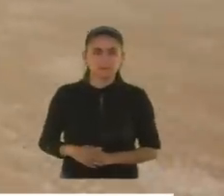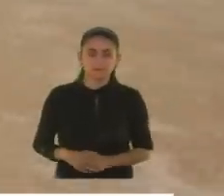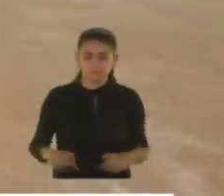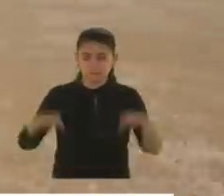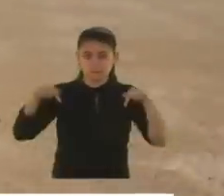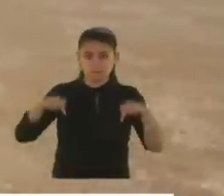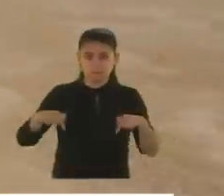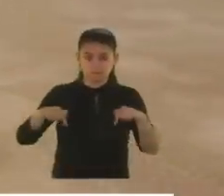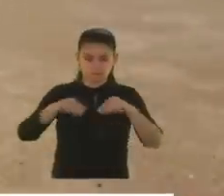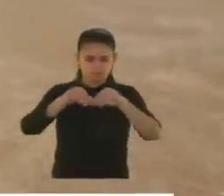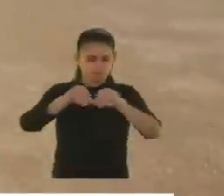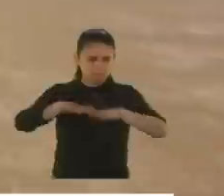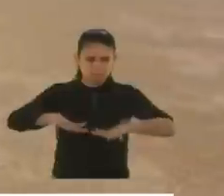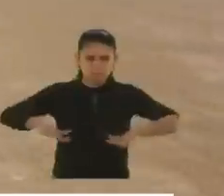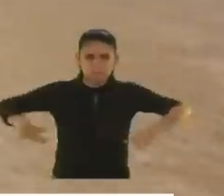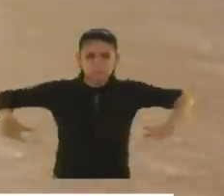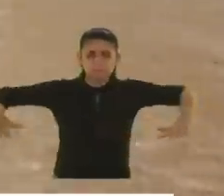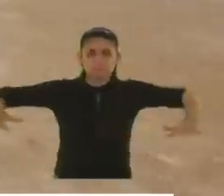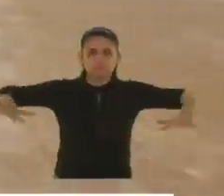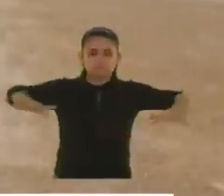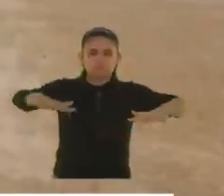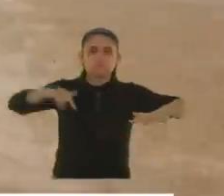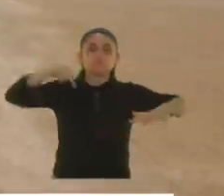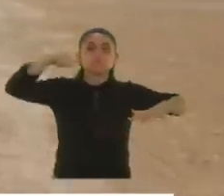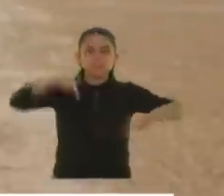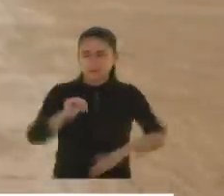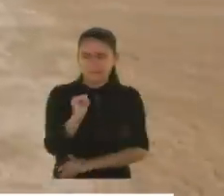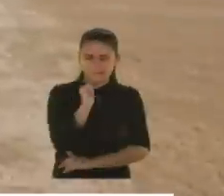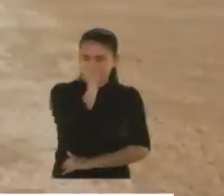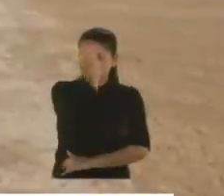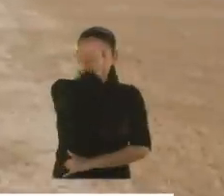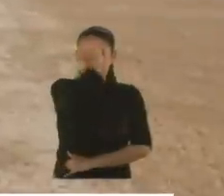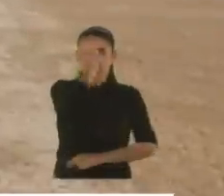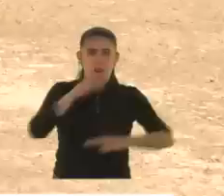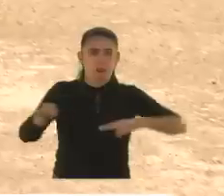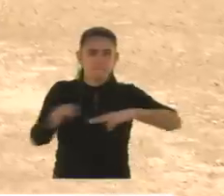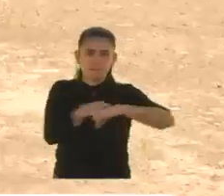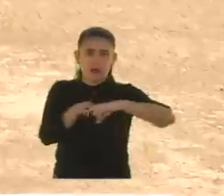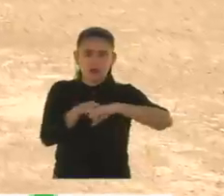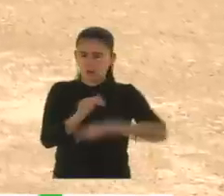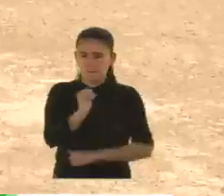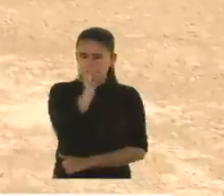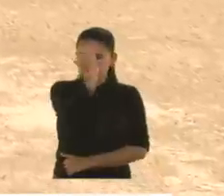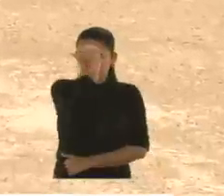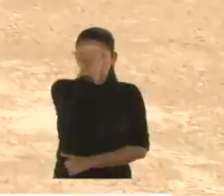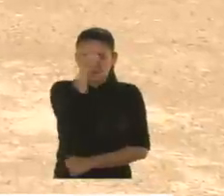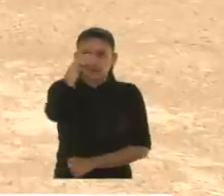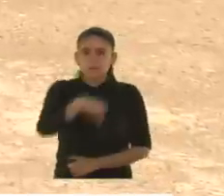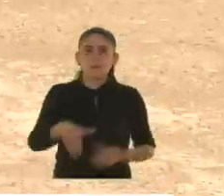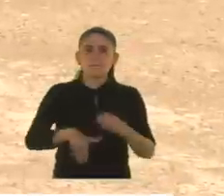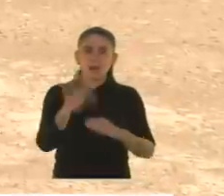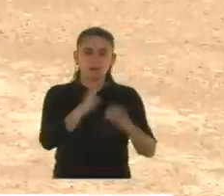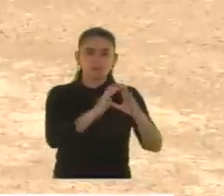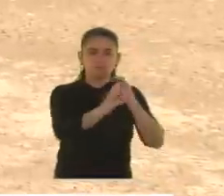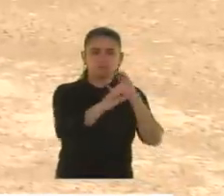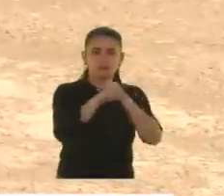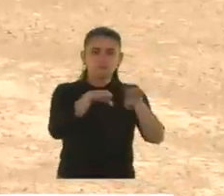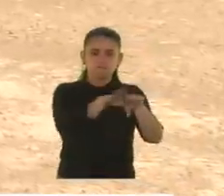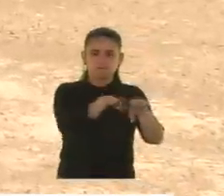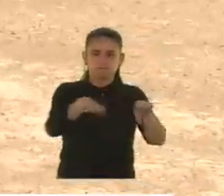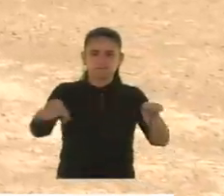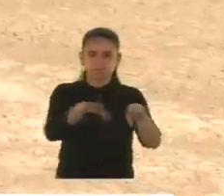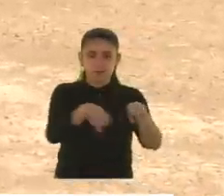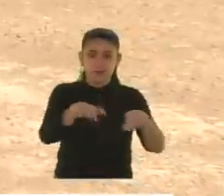Este, el terreno en el que nos encontramos, es el corazón del Metro de Bogotá, el patio taller, que está en construcción para recibir